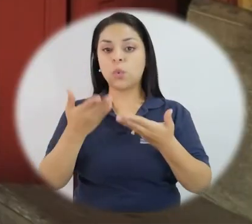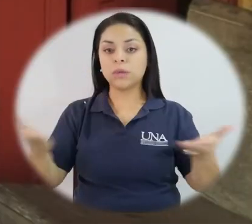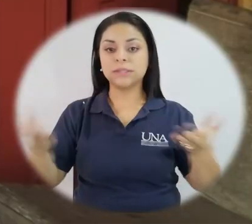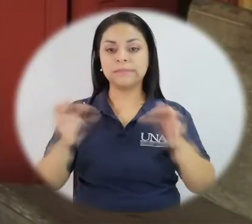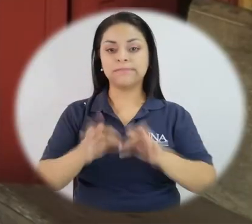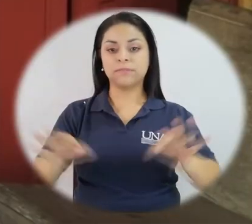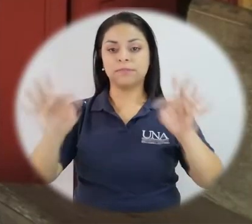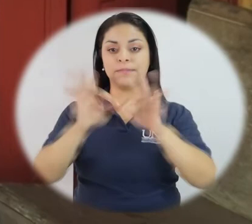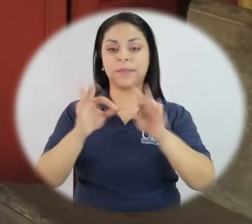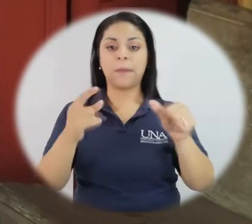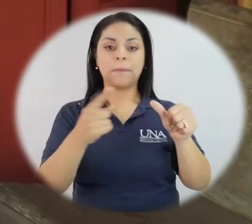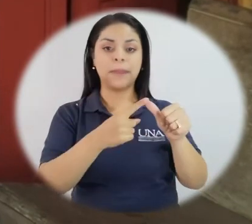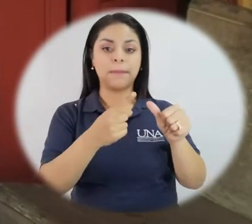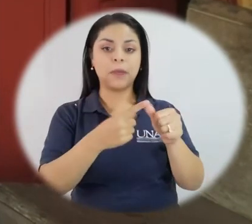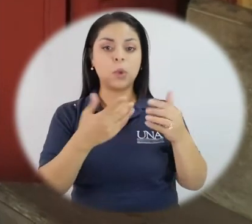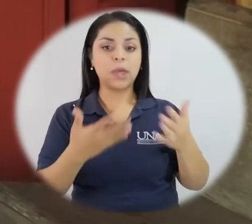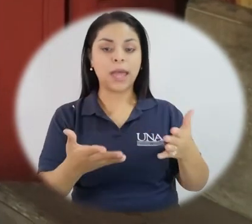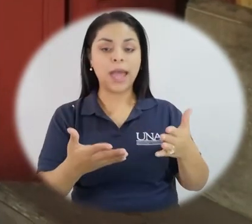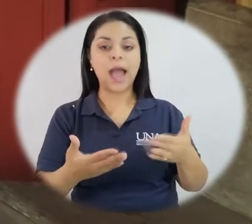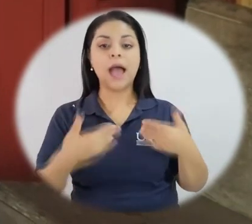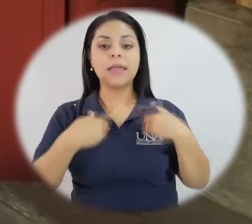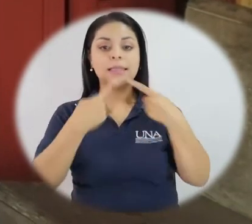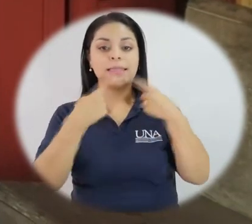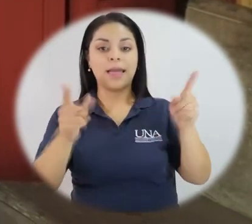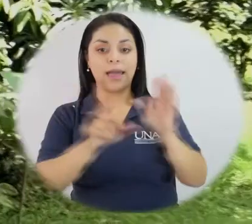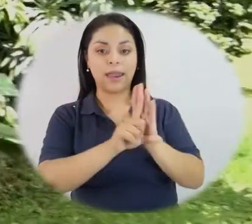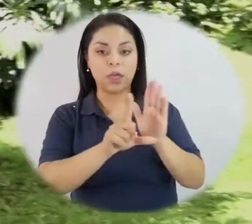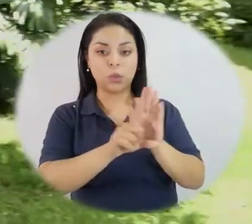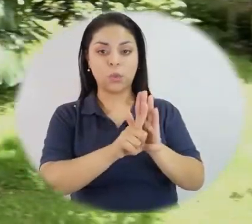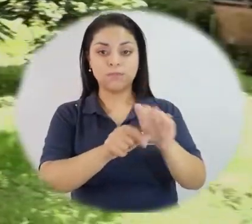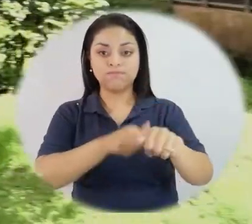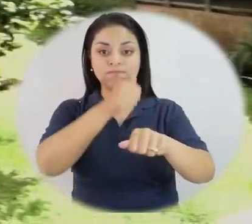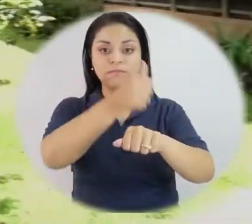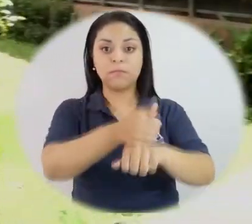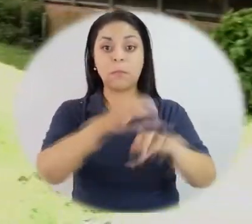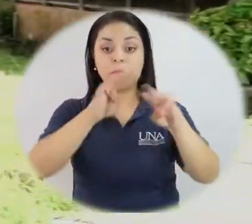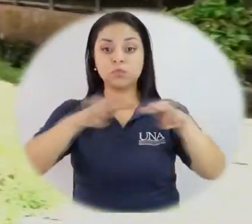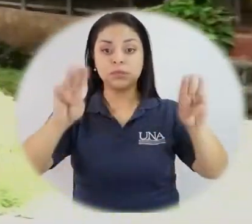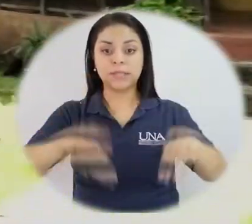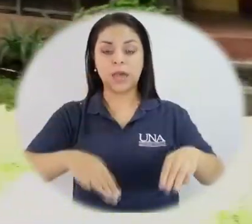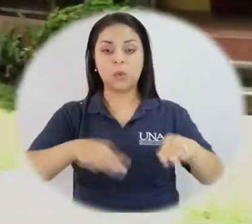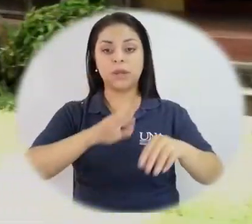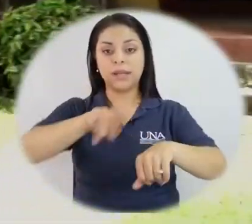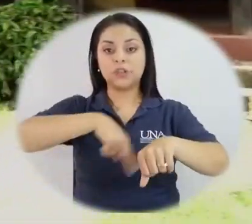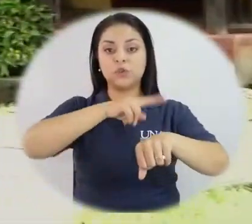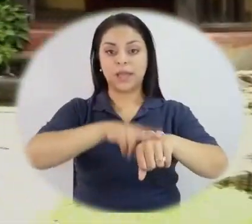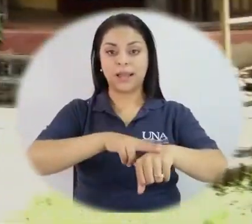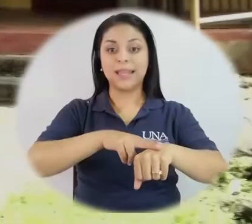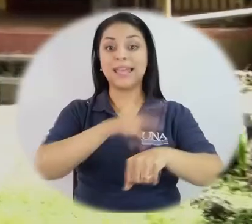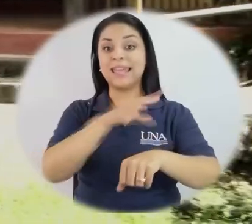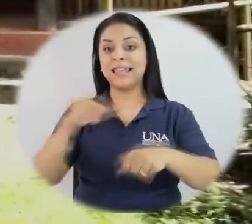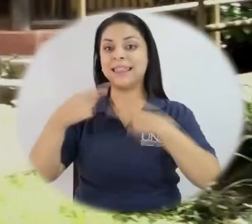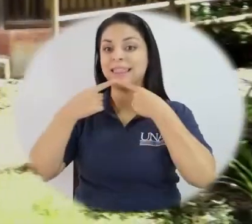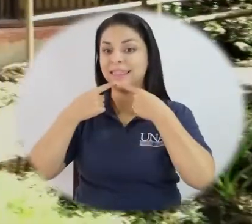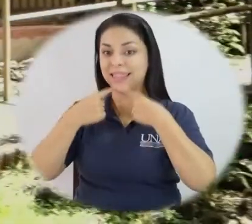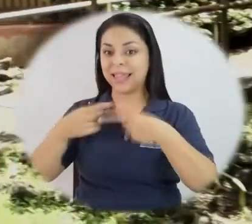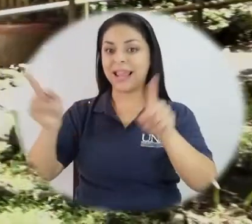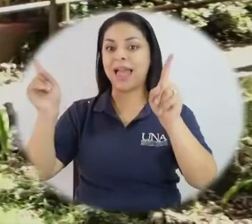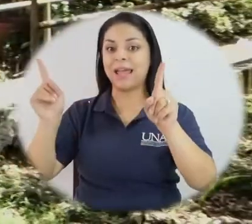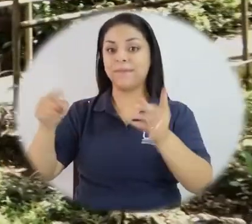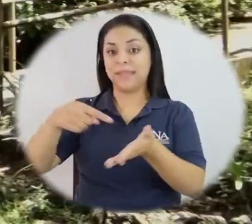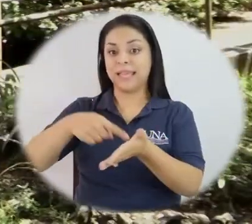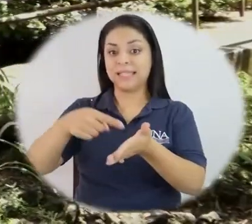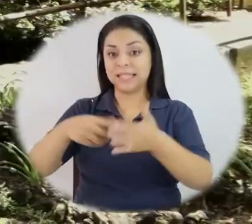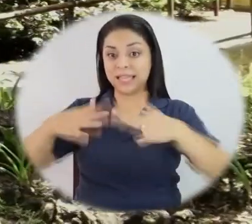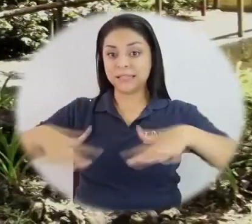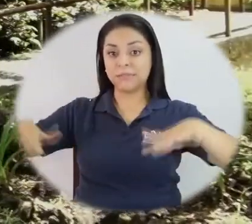da la emisión de un decreto que crea el museo como un museo nacional y se declara este espacio en el que hoy estamos, en nuestra